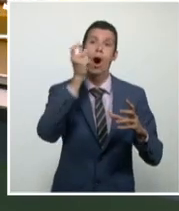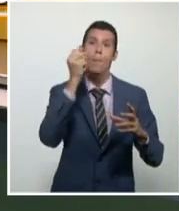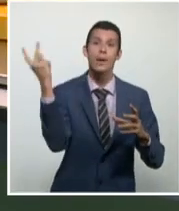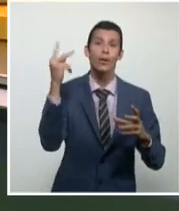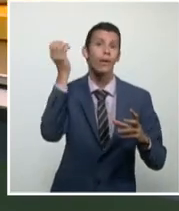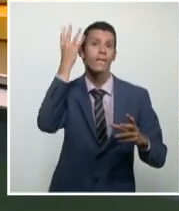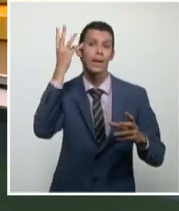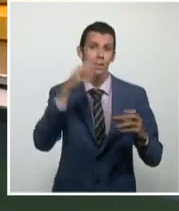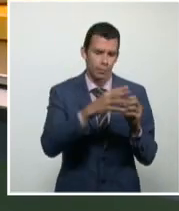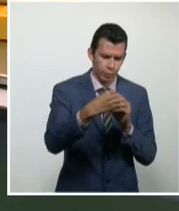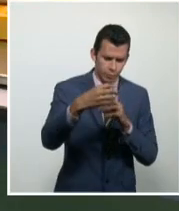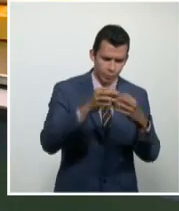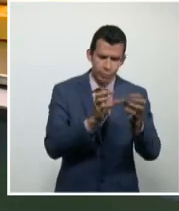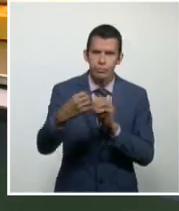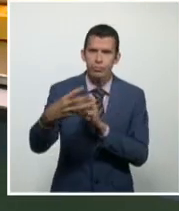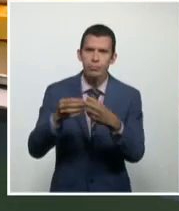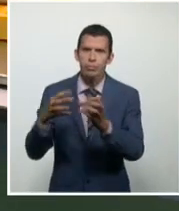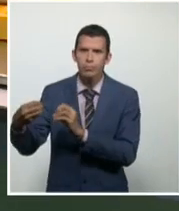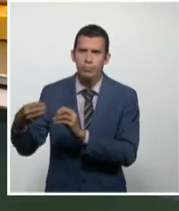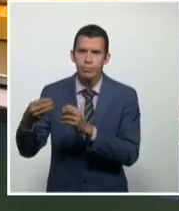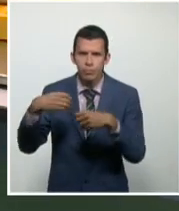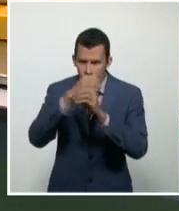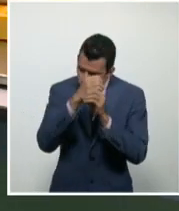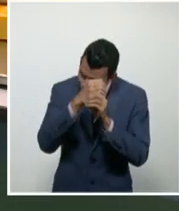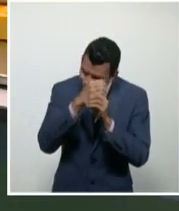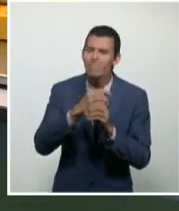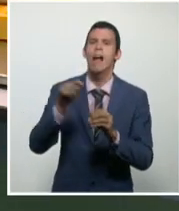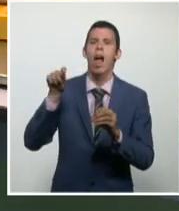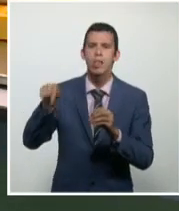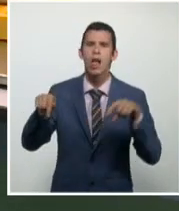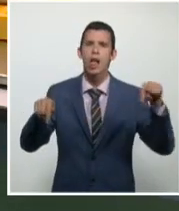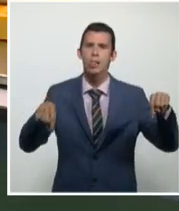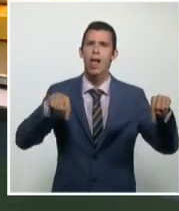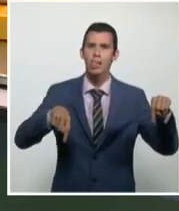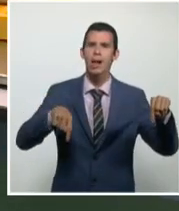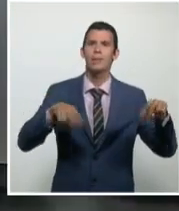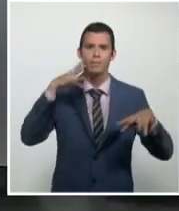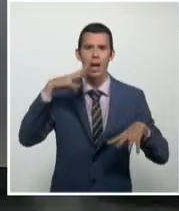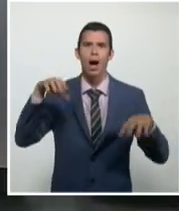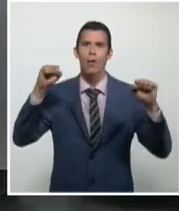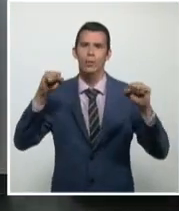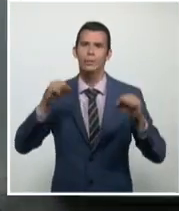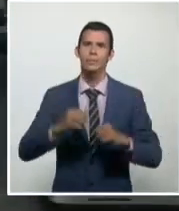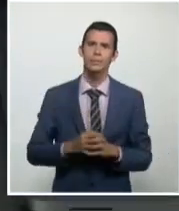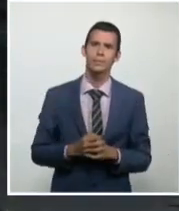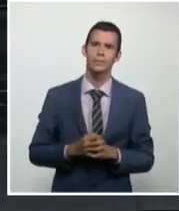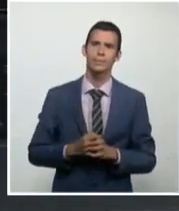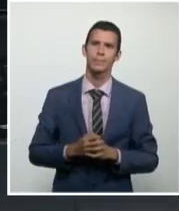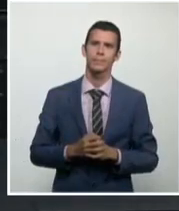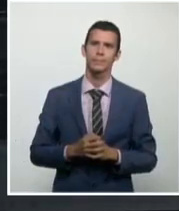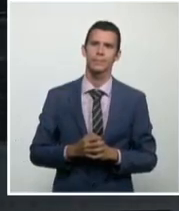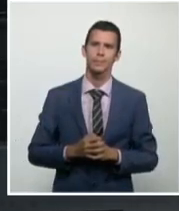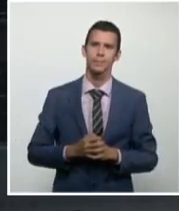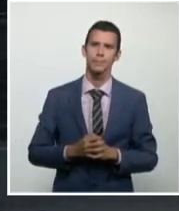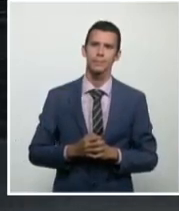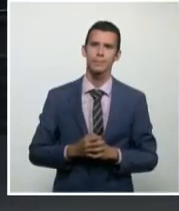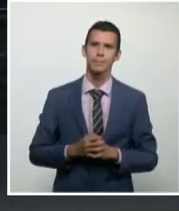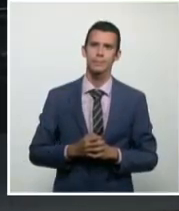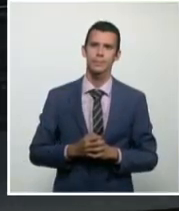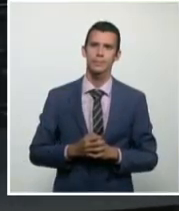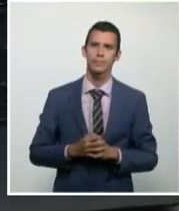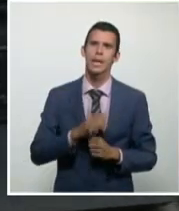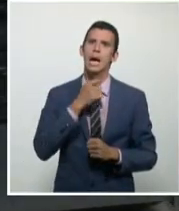viral permitir la producción de millones de copias del virus y la detección mediante otro sistema esto se puede leer en